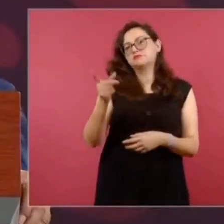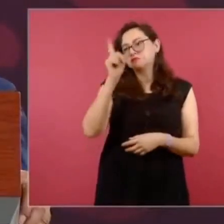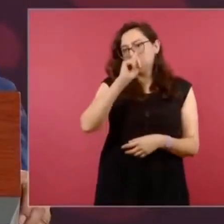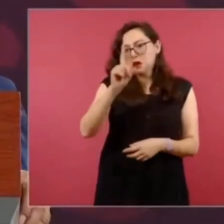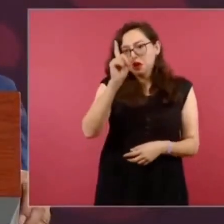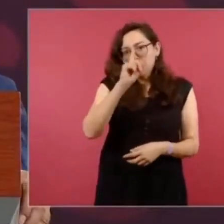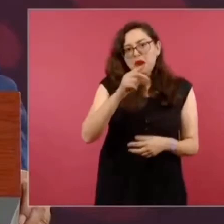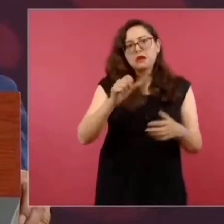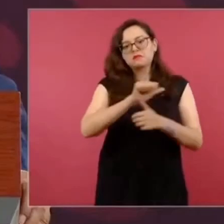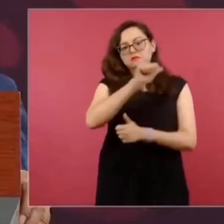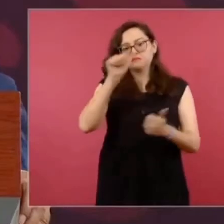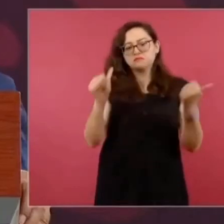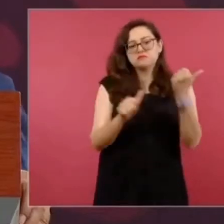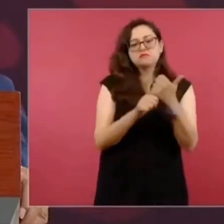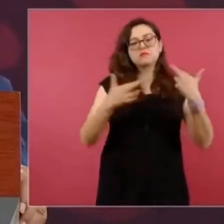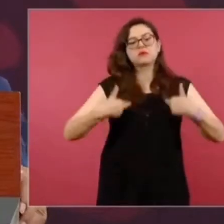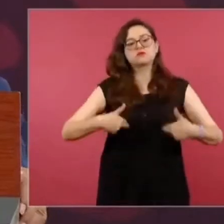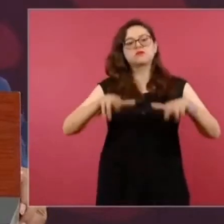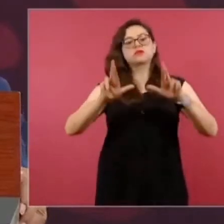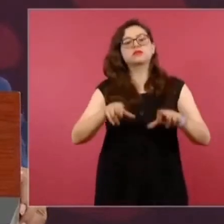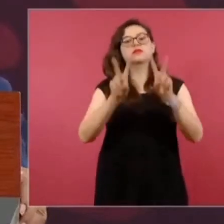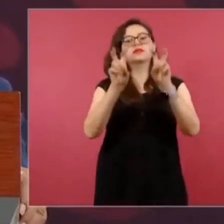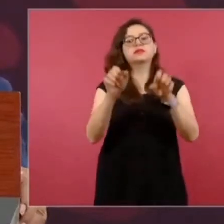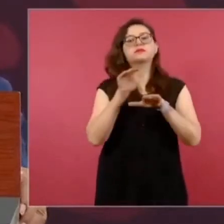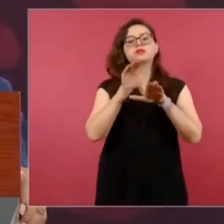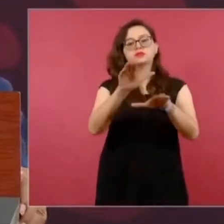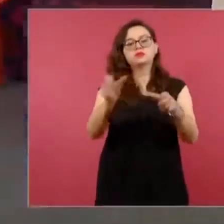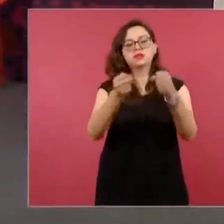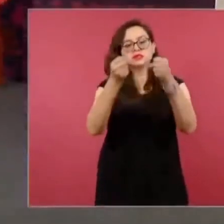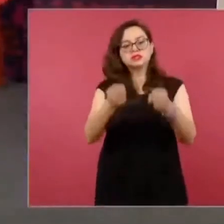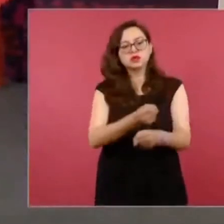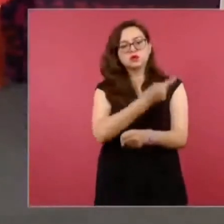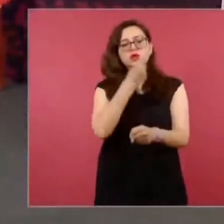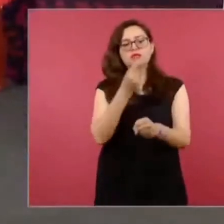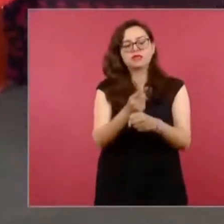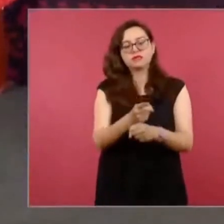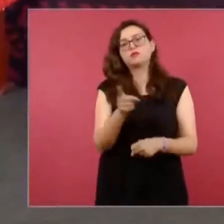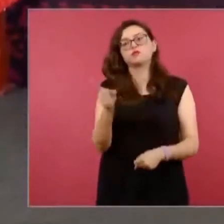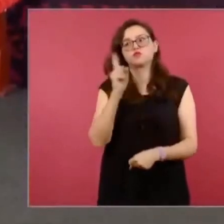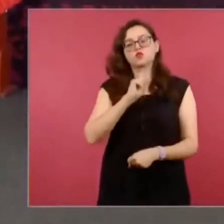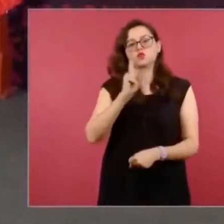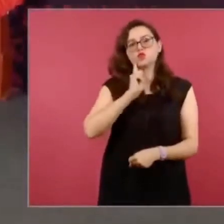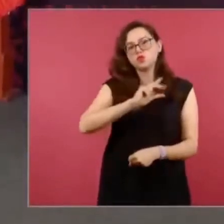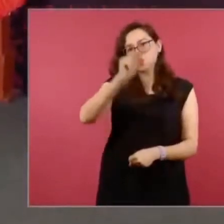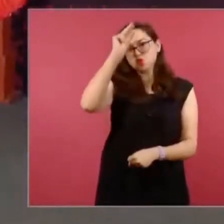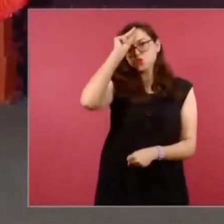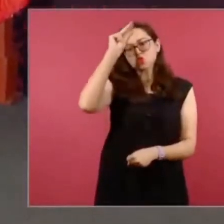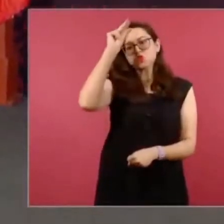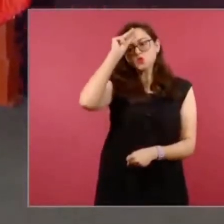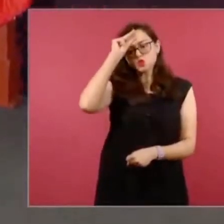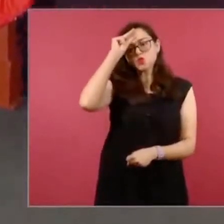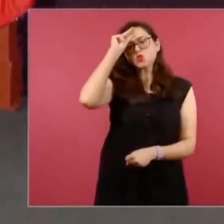Biden, una mujer muy inteligente y